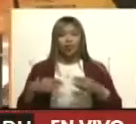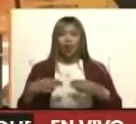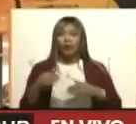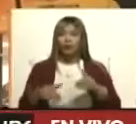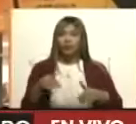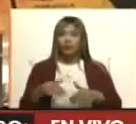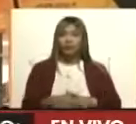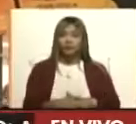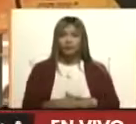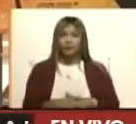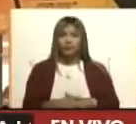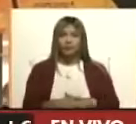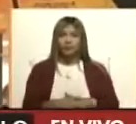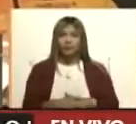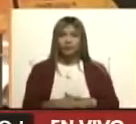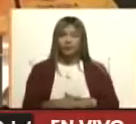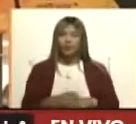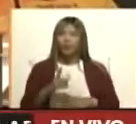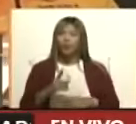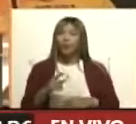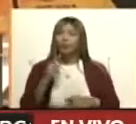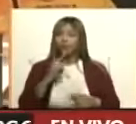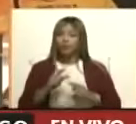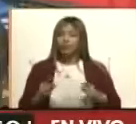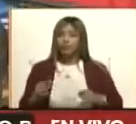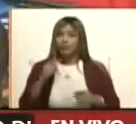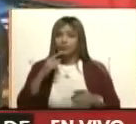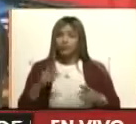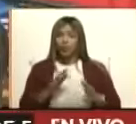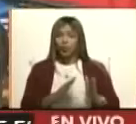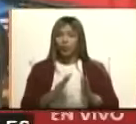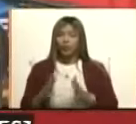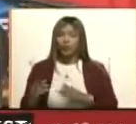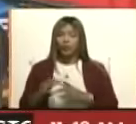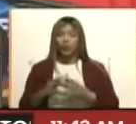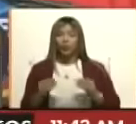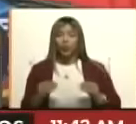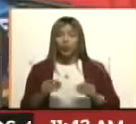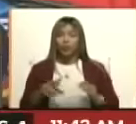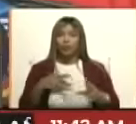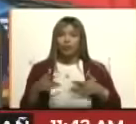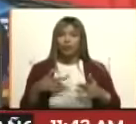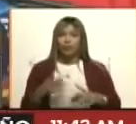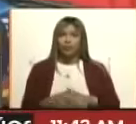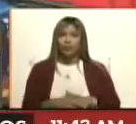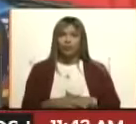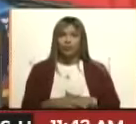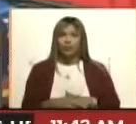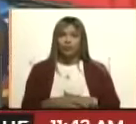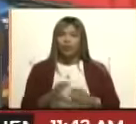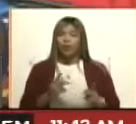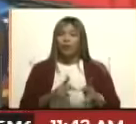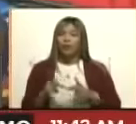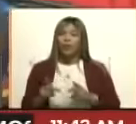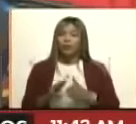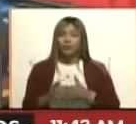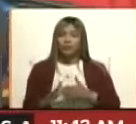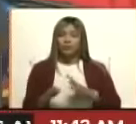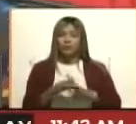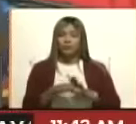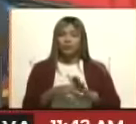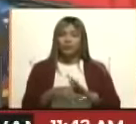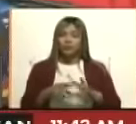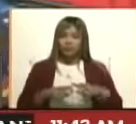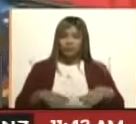votar. Un operativo que va a coordinar toda esta jornada. El plan consiste en establecer